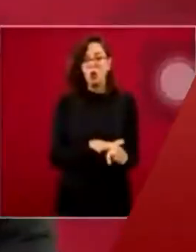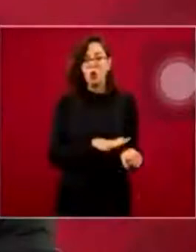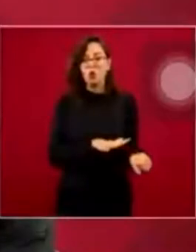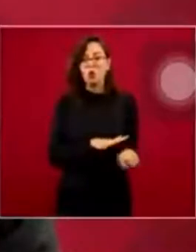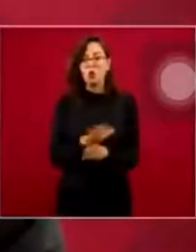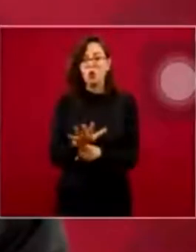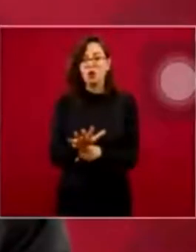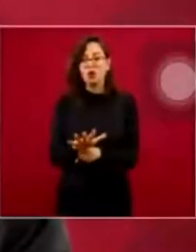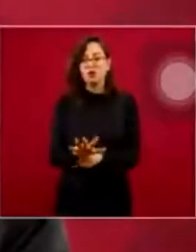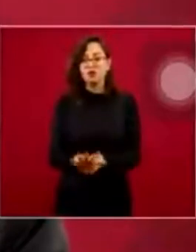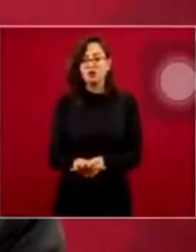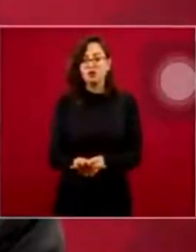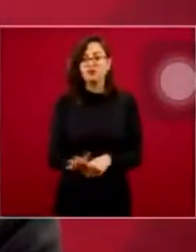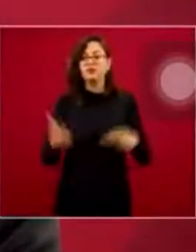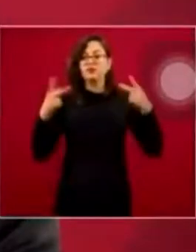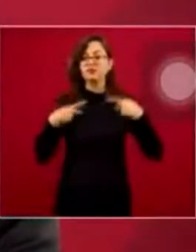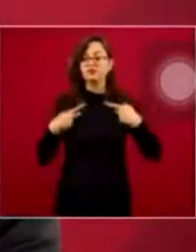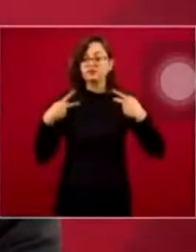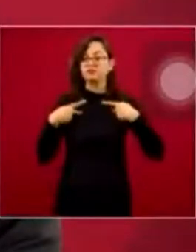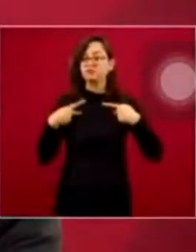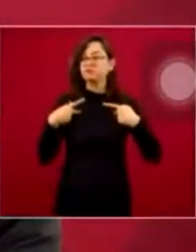¿La firmas las